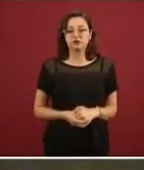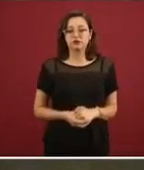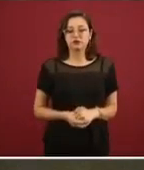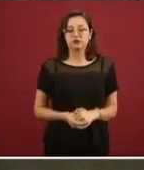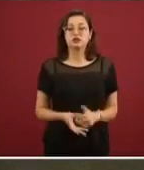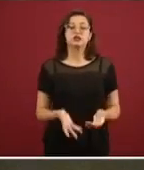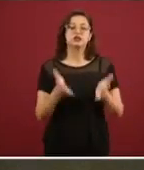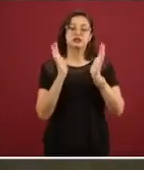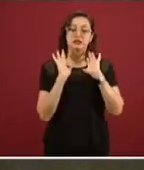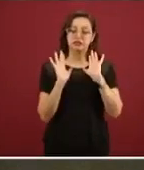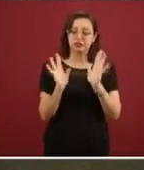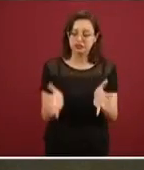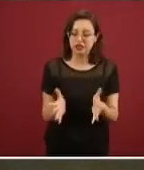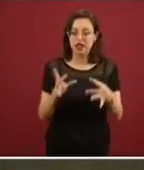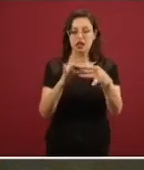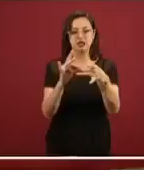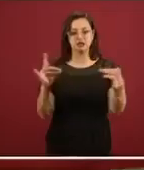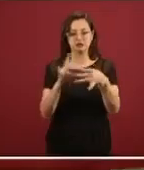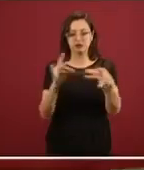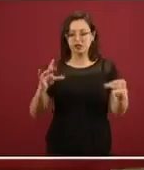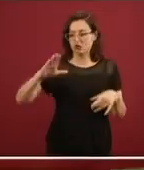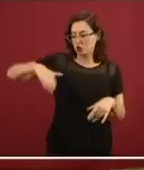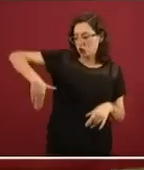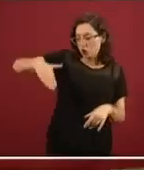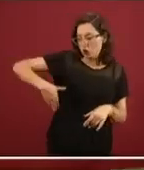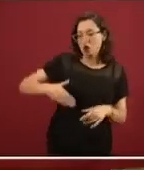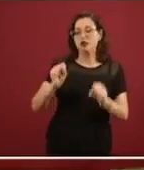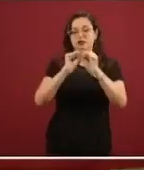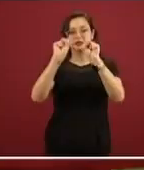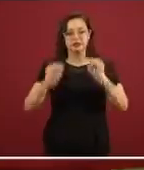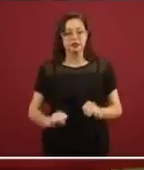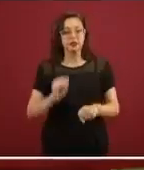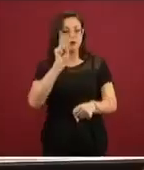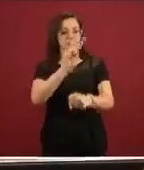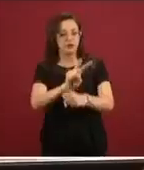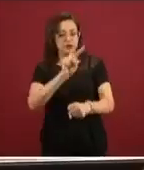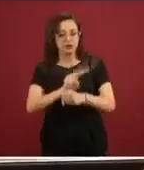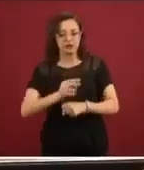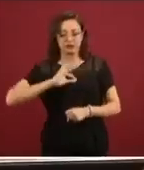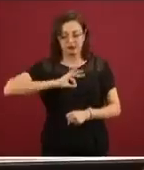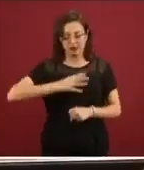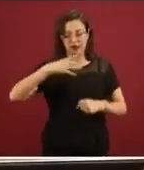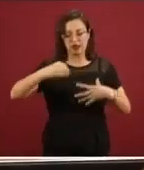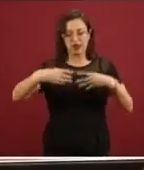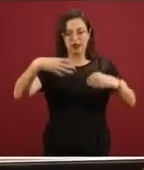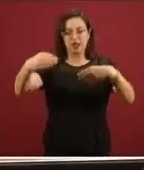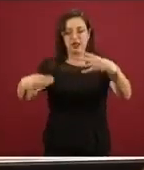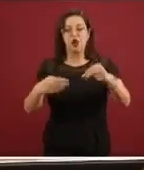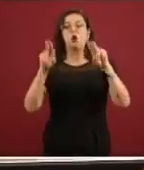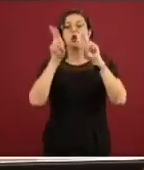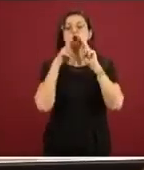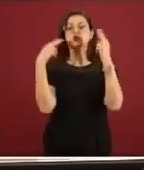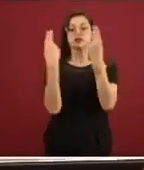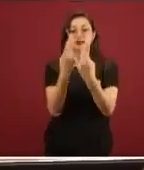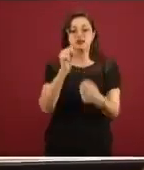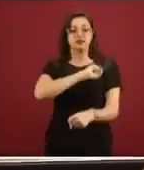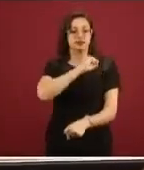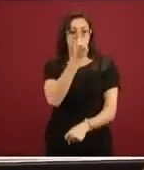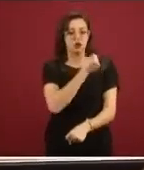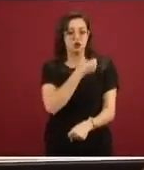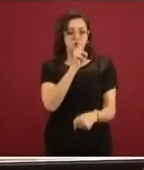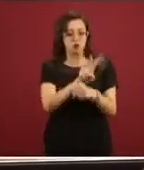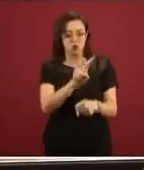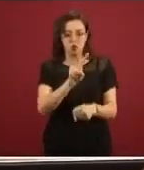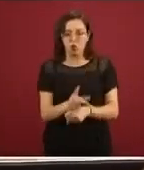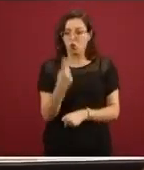doctor Alomía, el Sistema Nacional de Vigilancia Epidemiológica, se los simplifico, el dato lo generan las unidades de salud. Aquí está